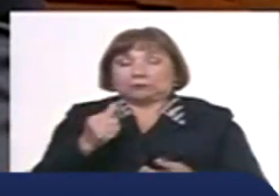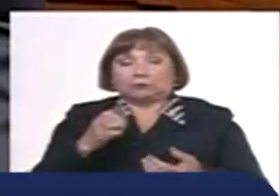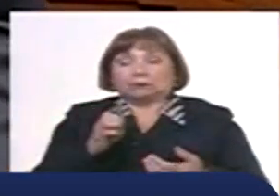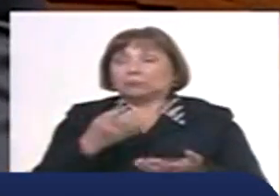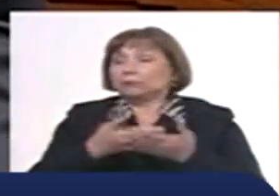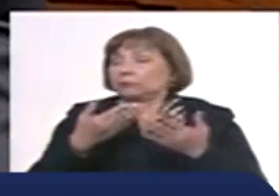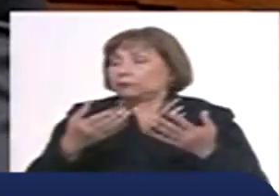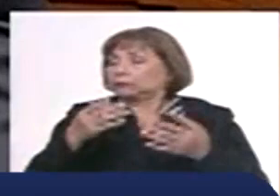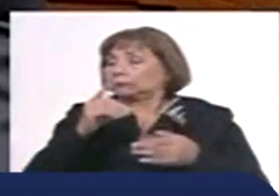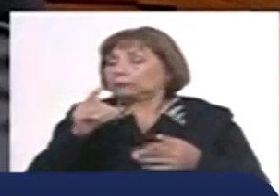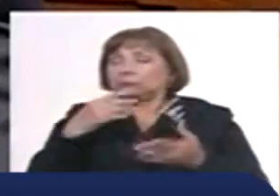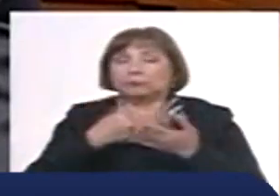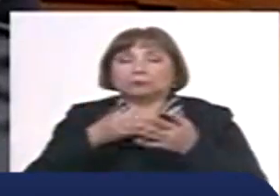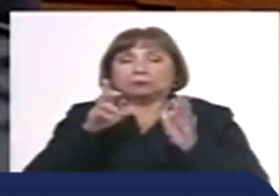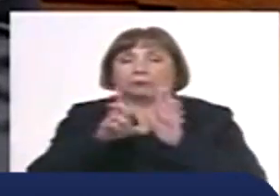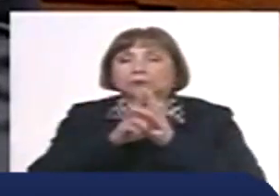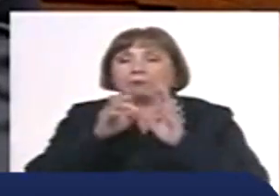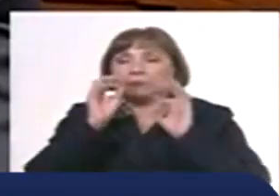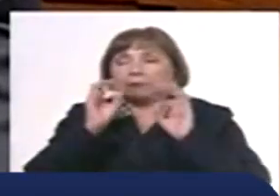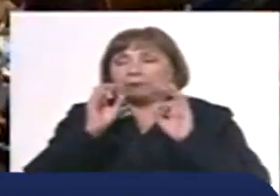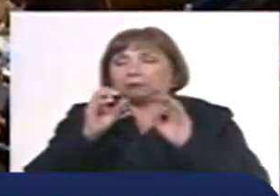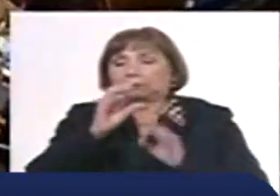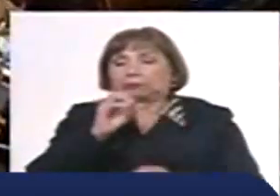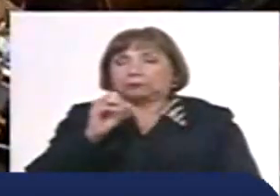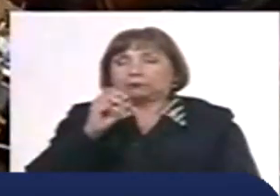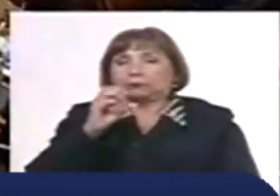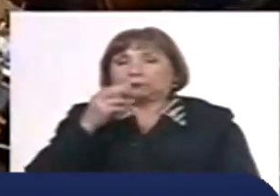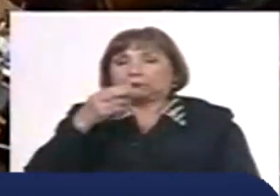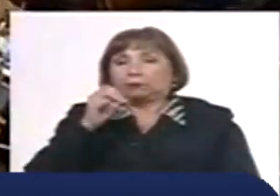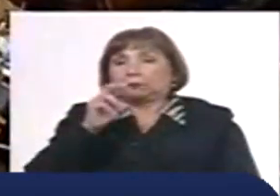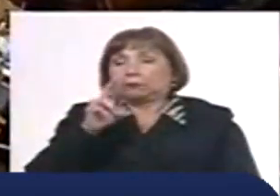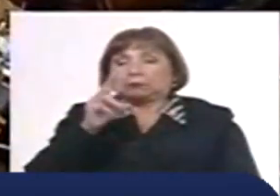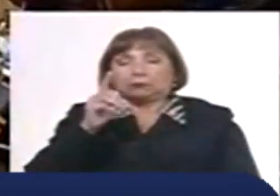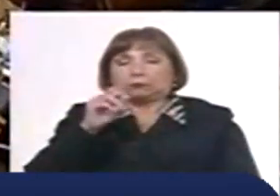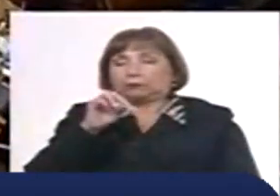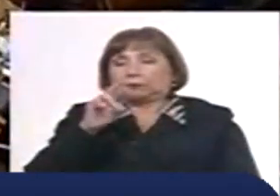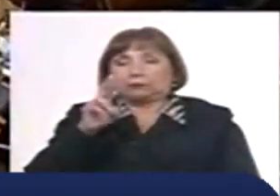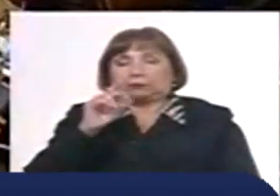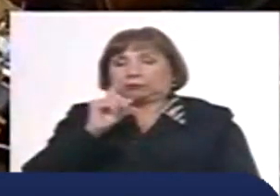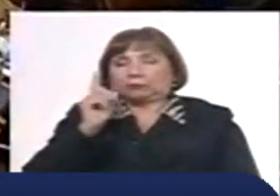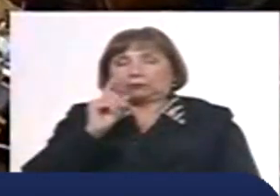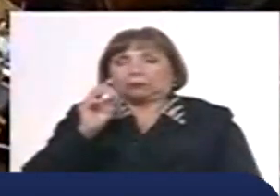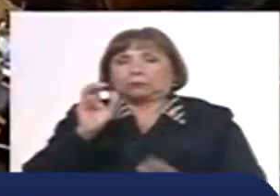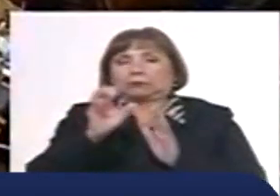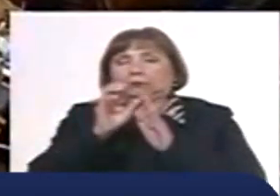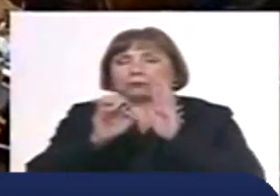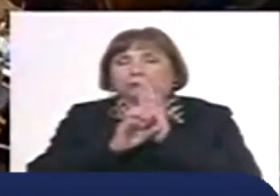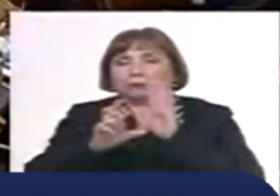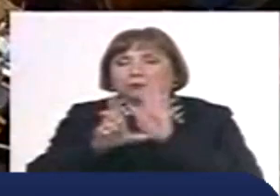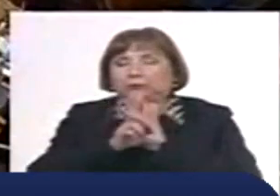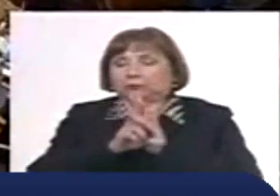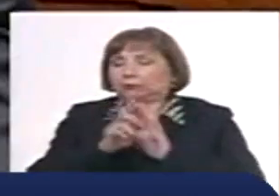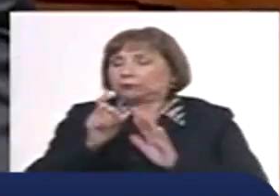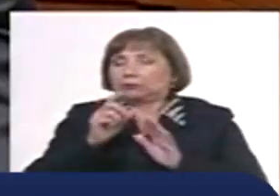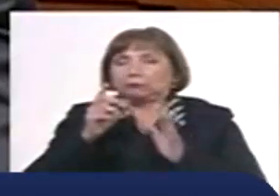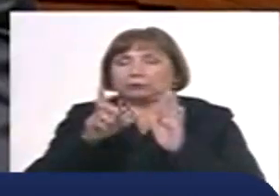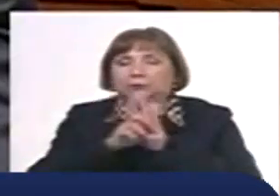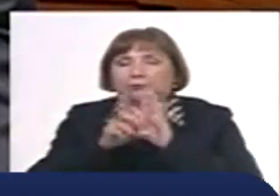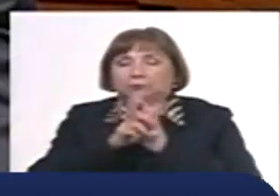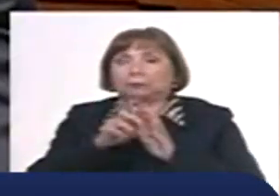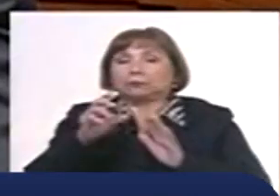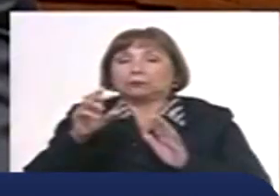31.399, es una ley ordinaria, no es una ley constitucional. Las